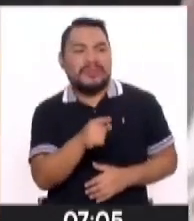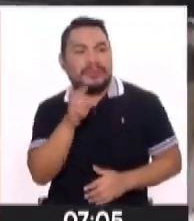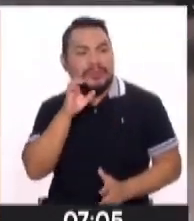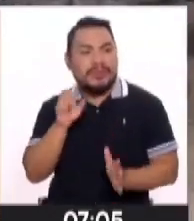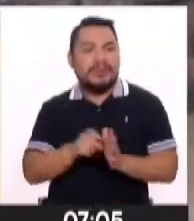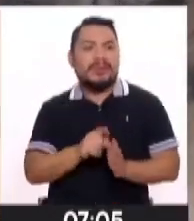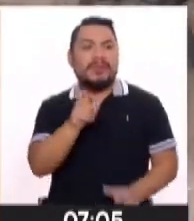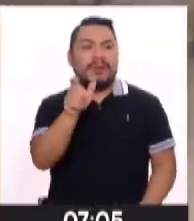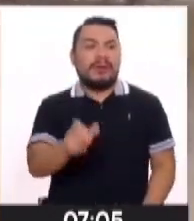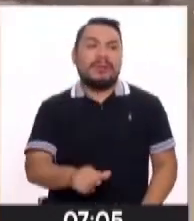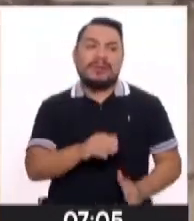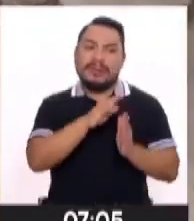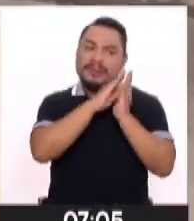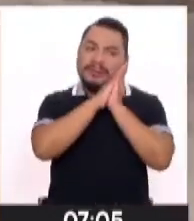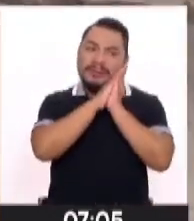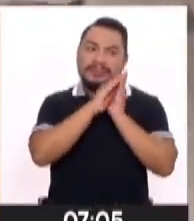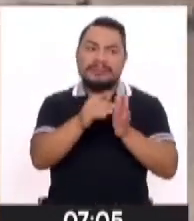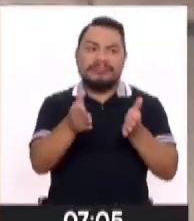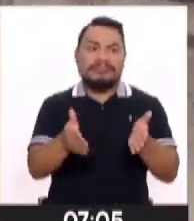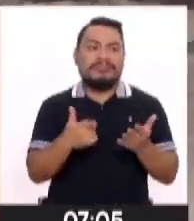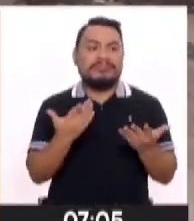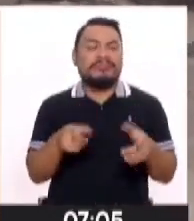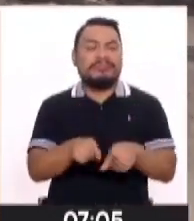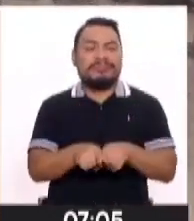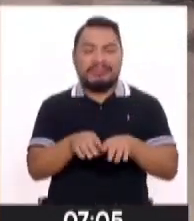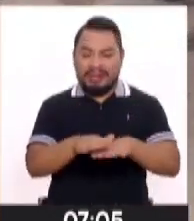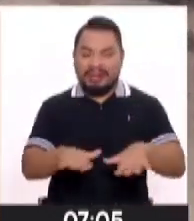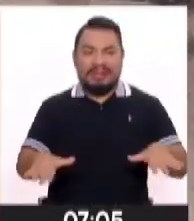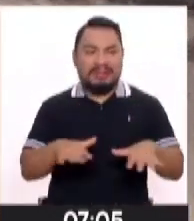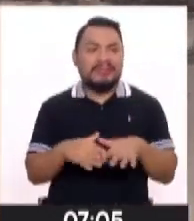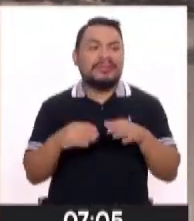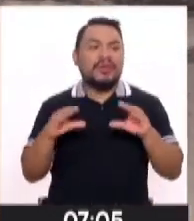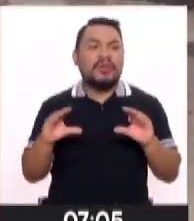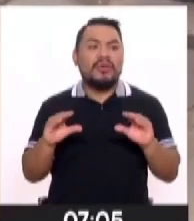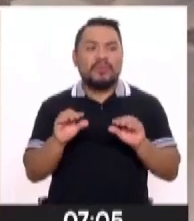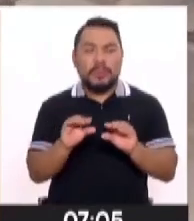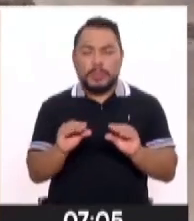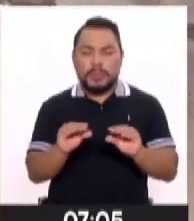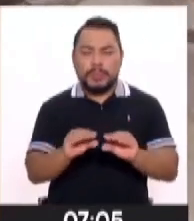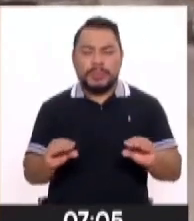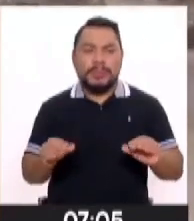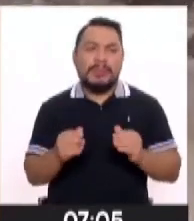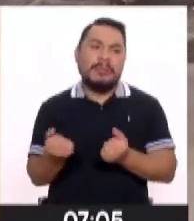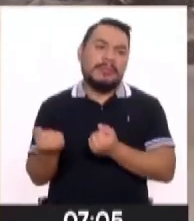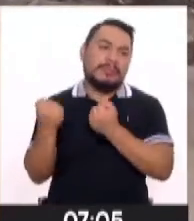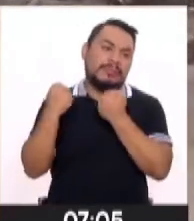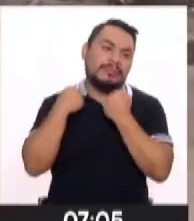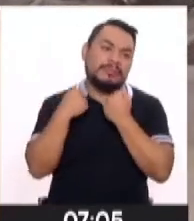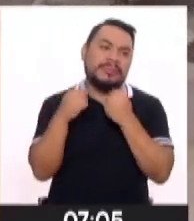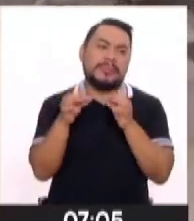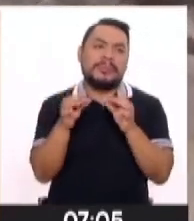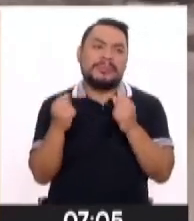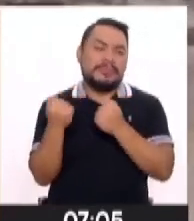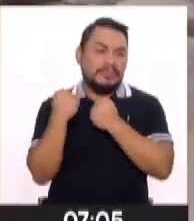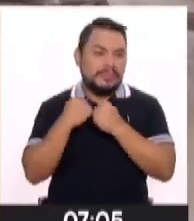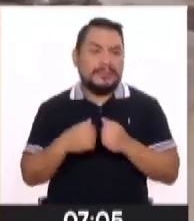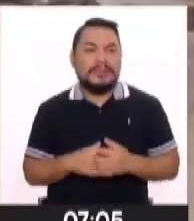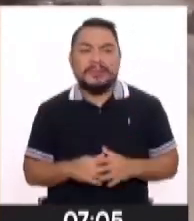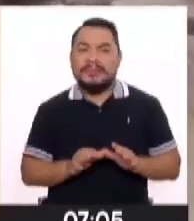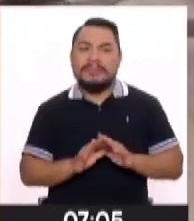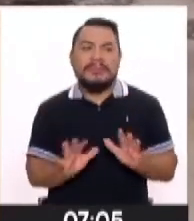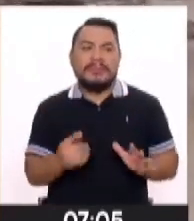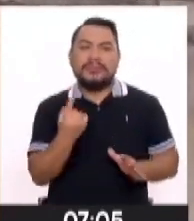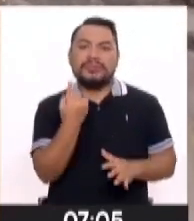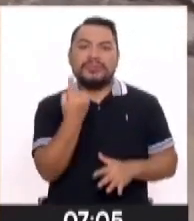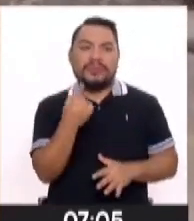está durmiendo acá sobre la vereda, ha tendido un colchón y se está cubriendo con lo que puede, ¿no?